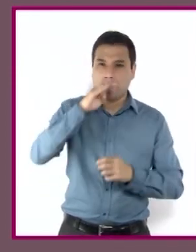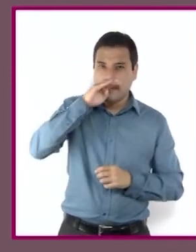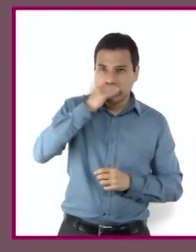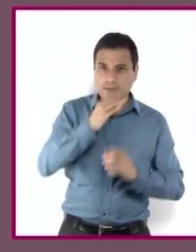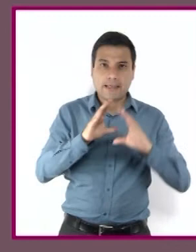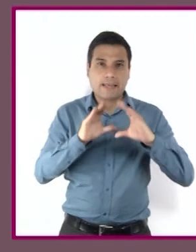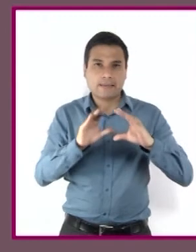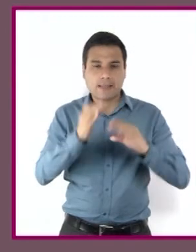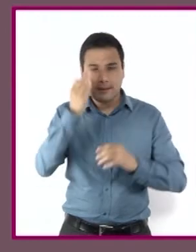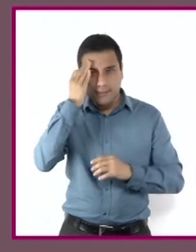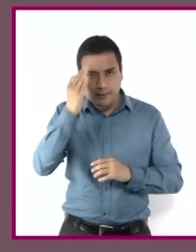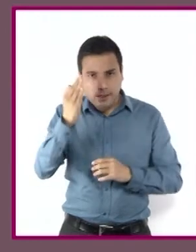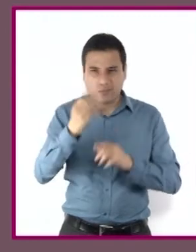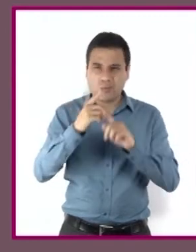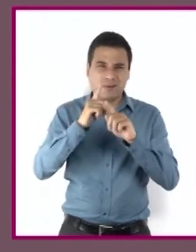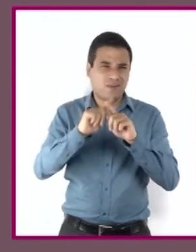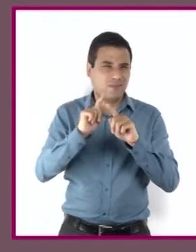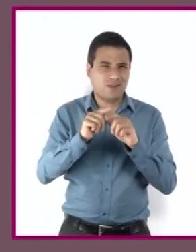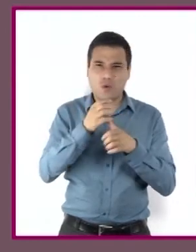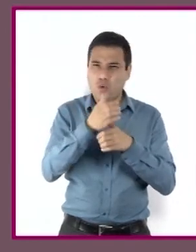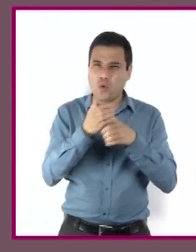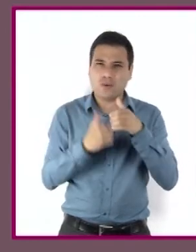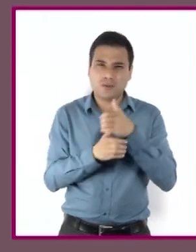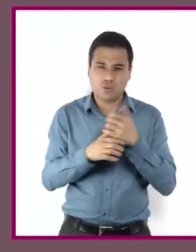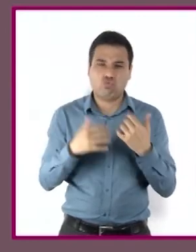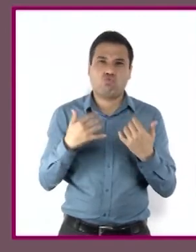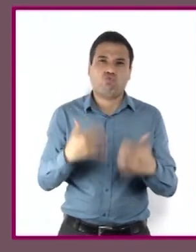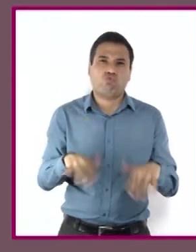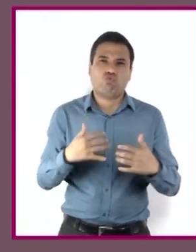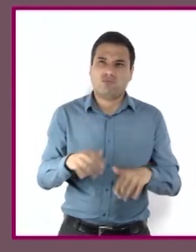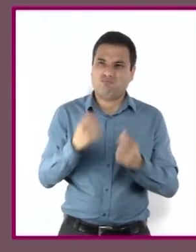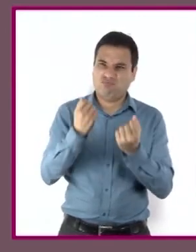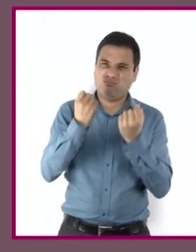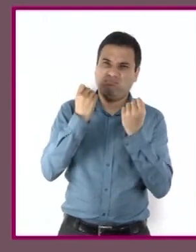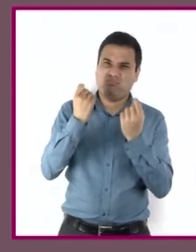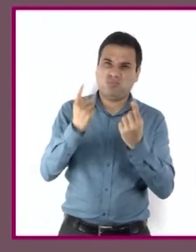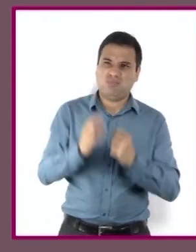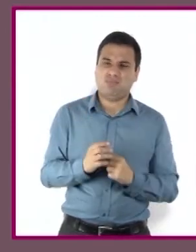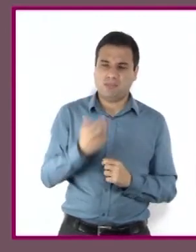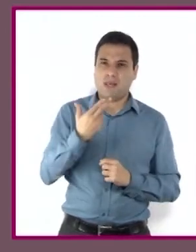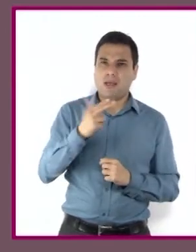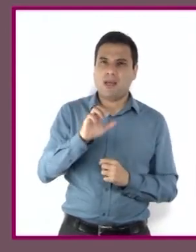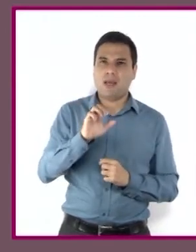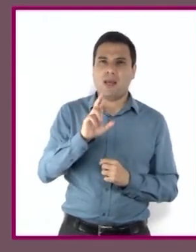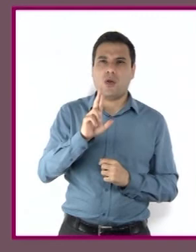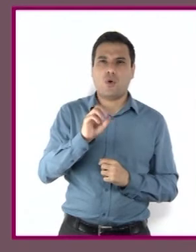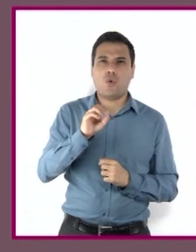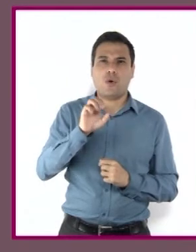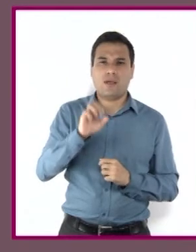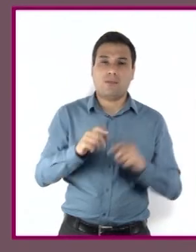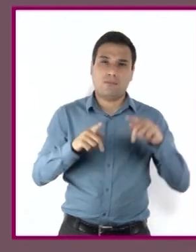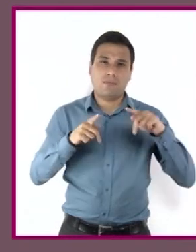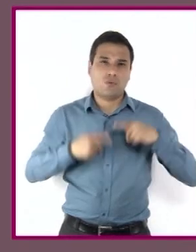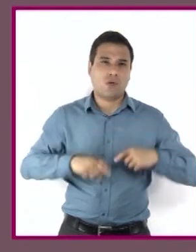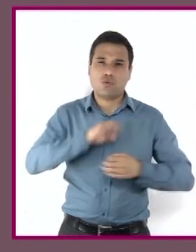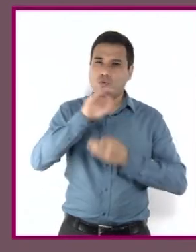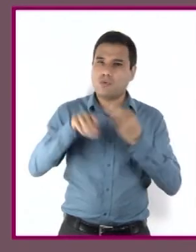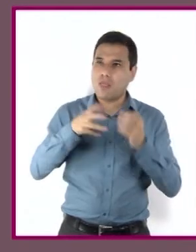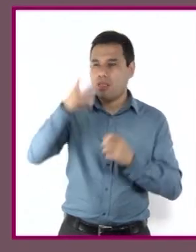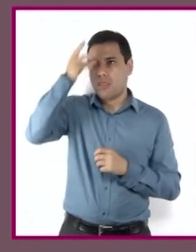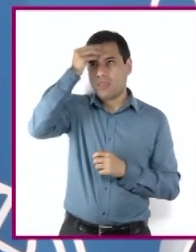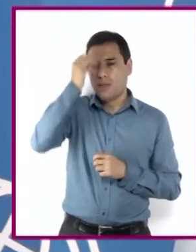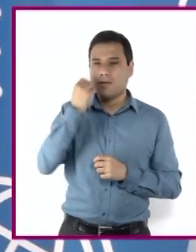tiempo y otras proezas que lo convirtieron en el héroe cultural y modelo a seguir en todas las civilizaciones